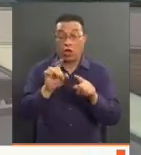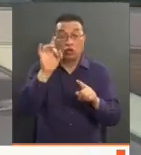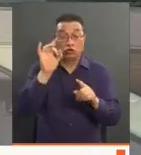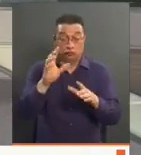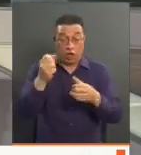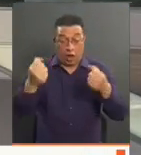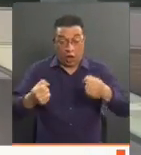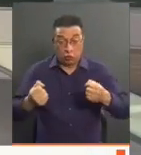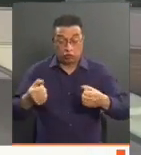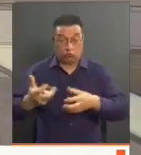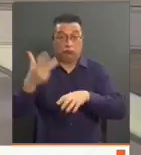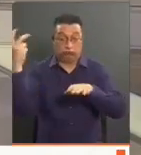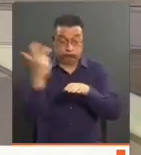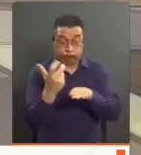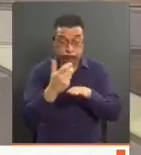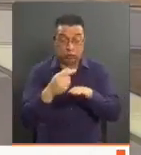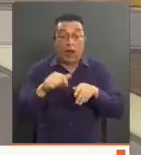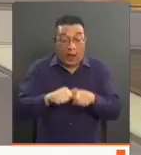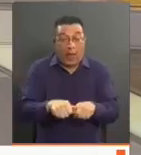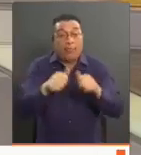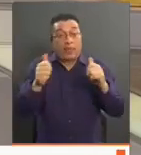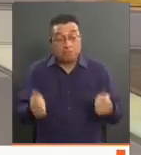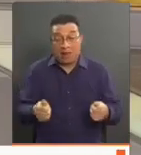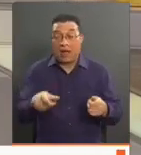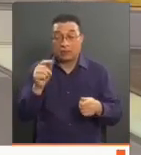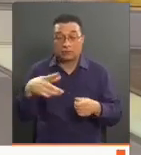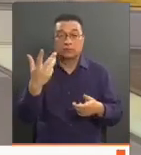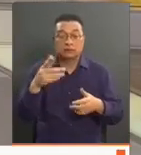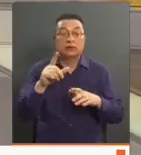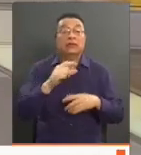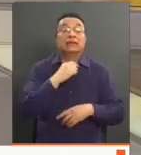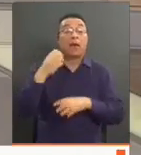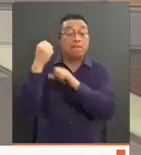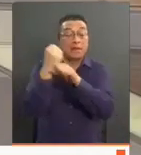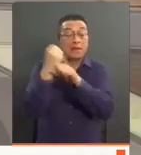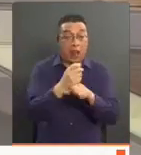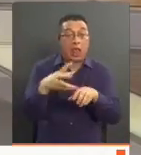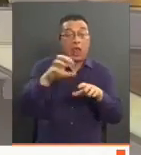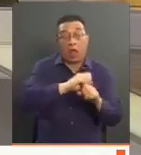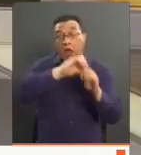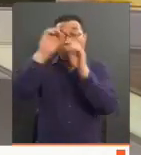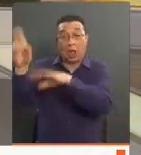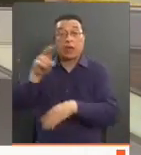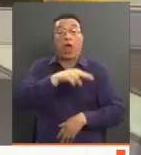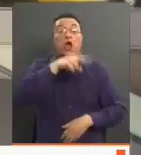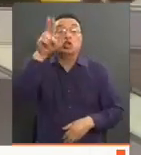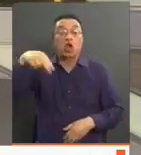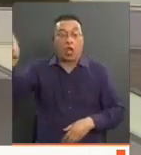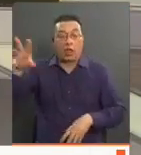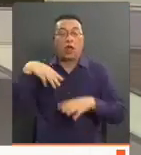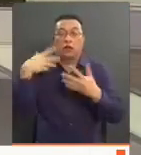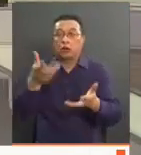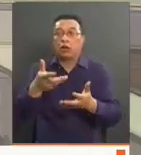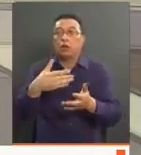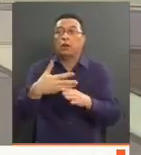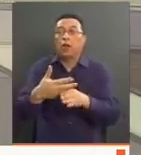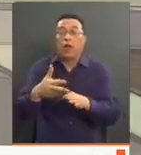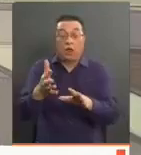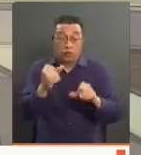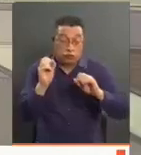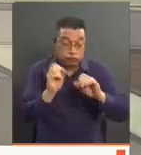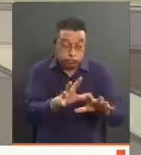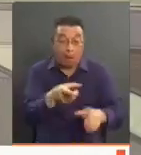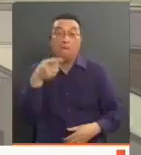vehículo fiscal que conducía, sino además lo llevaron desde San Miguel hasta la comuna de Colina, al otro lado de Santiago, donde le dispararon antes de dejarlo a su